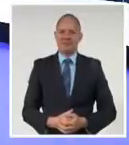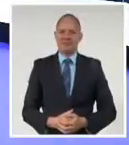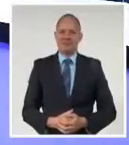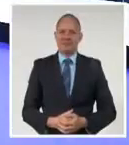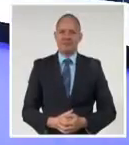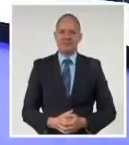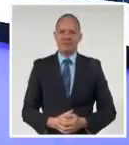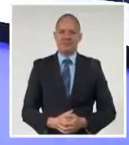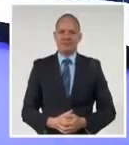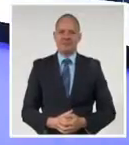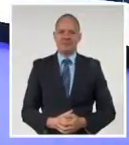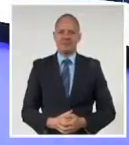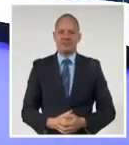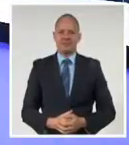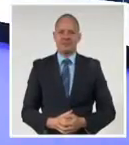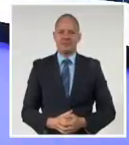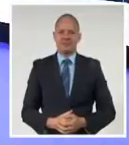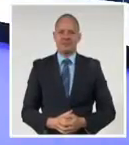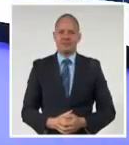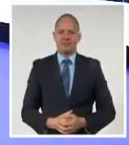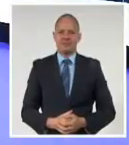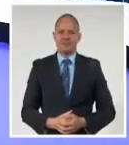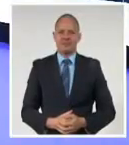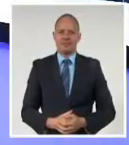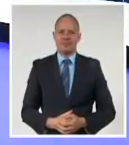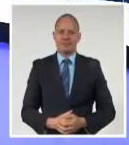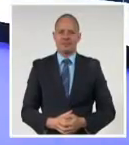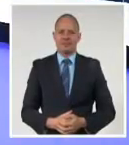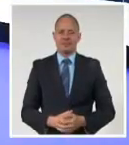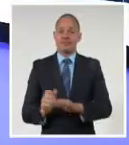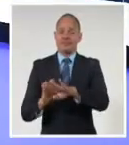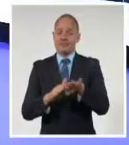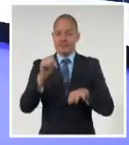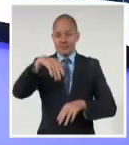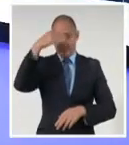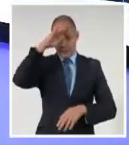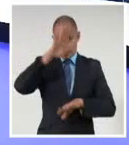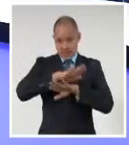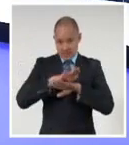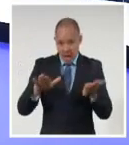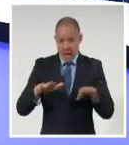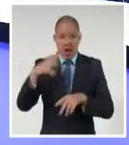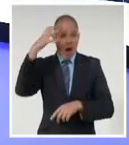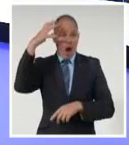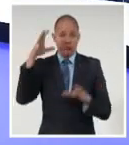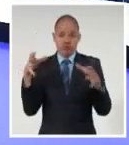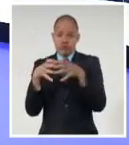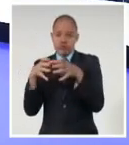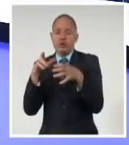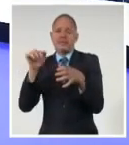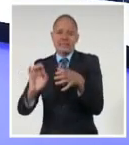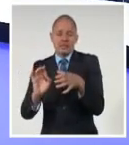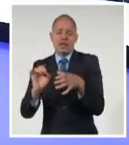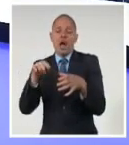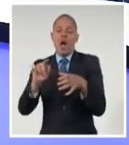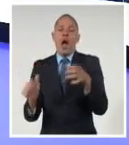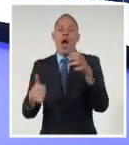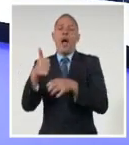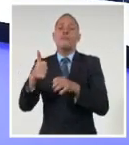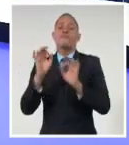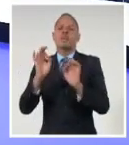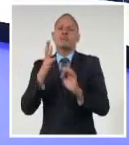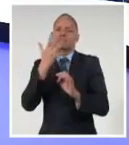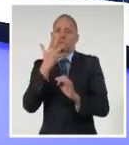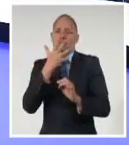Feliz noche Luján. Y el Consejo de Estado de la República de Cuba sesionó este martes, encabezado por el presidente de la Asamblea